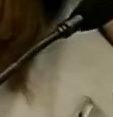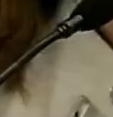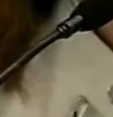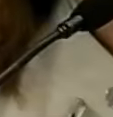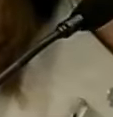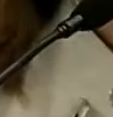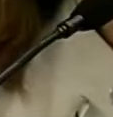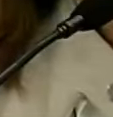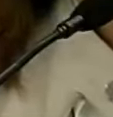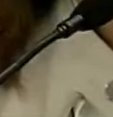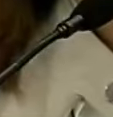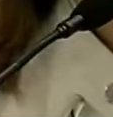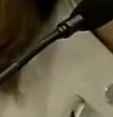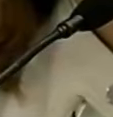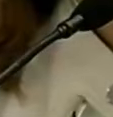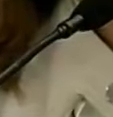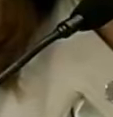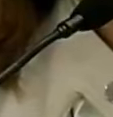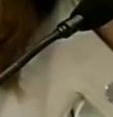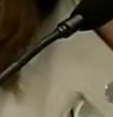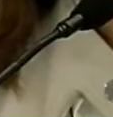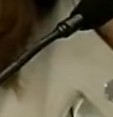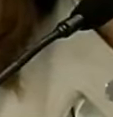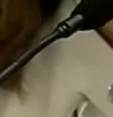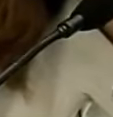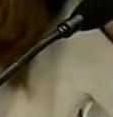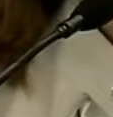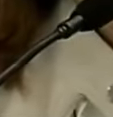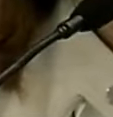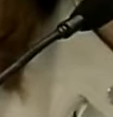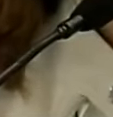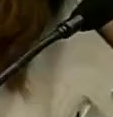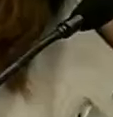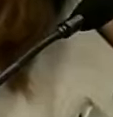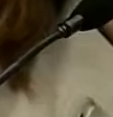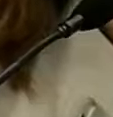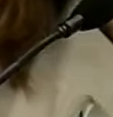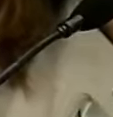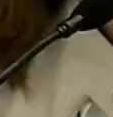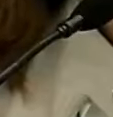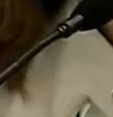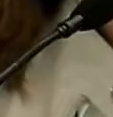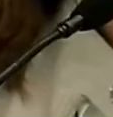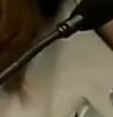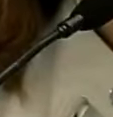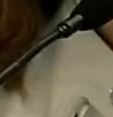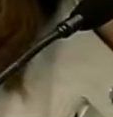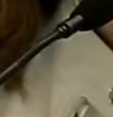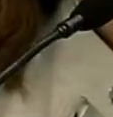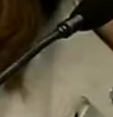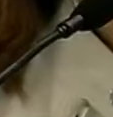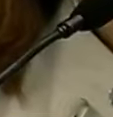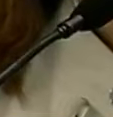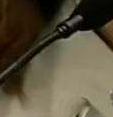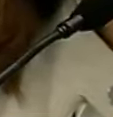normal. Hemos tenido hasta el caso de Cantero, el jefe de los monos, que planteó